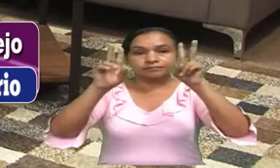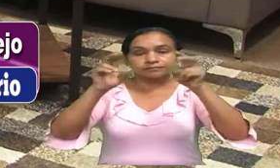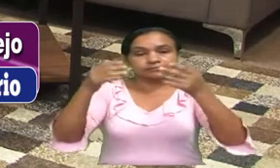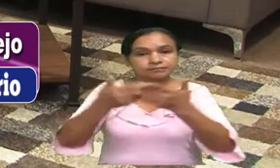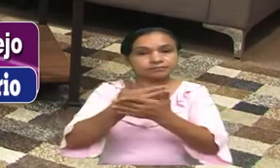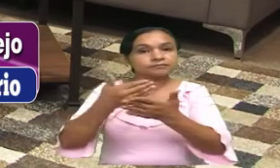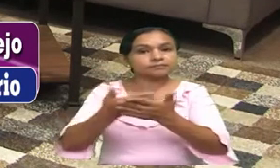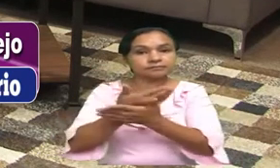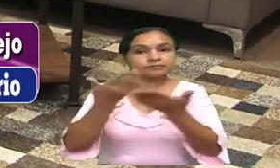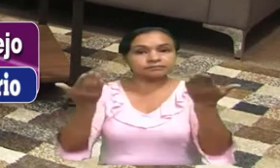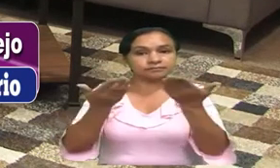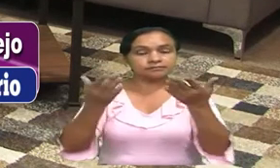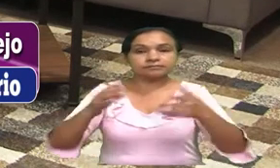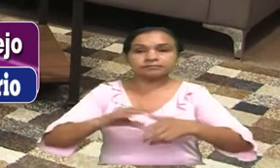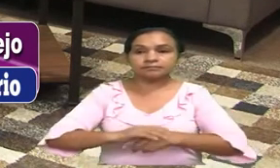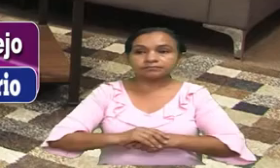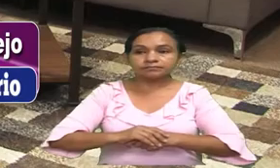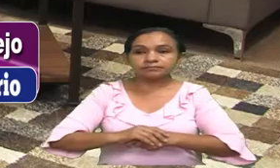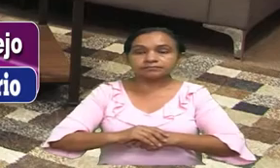que también.